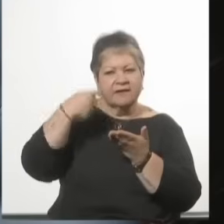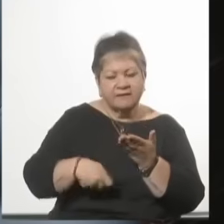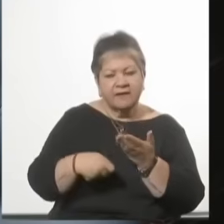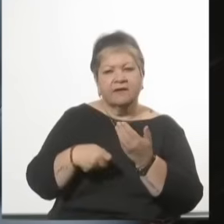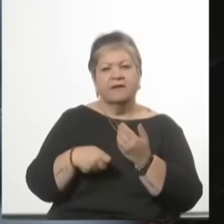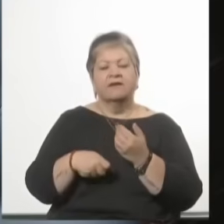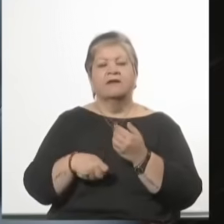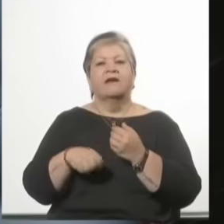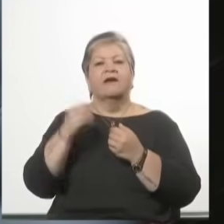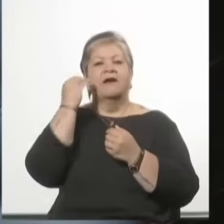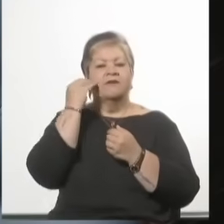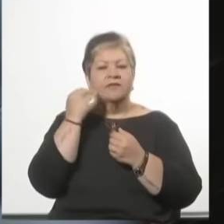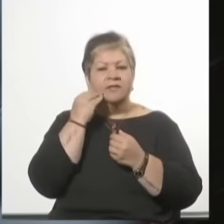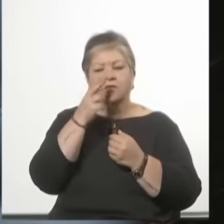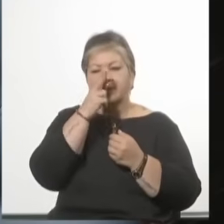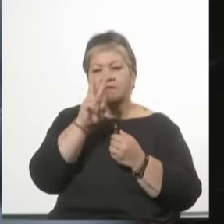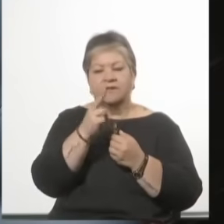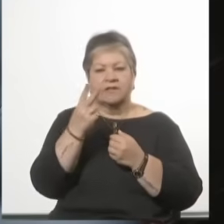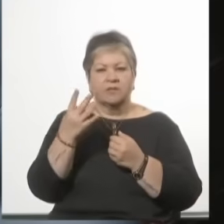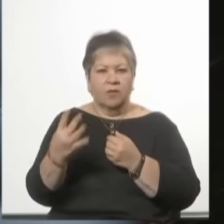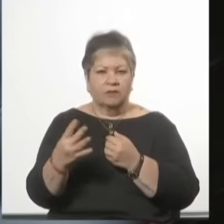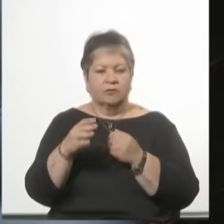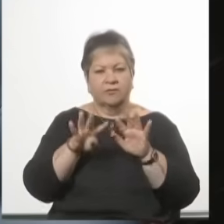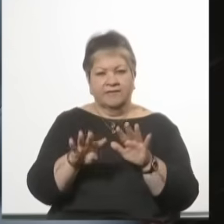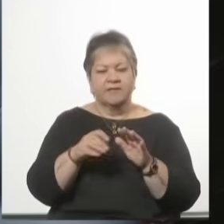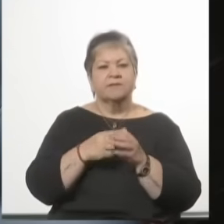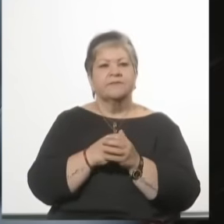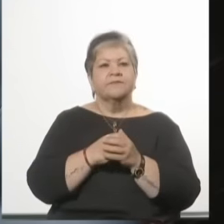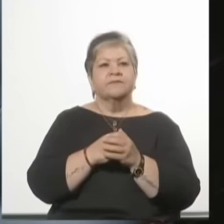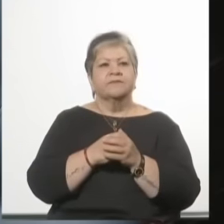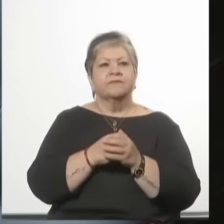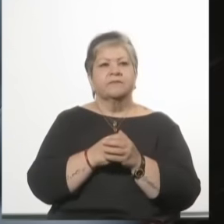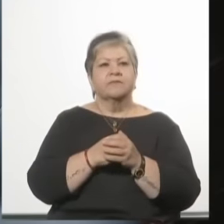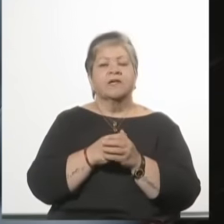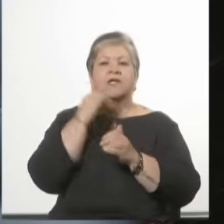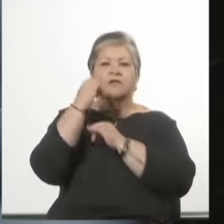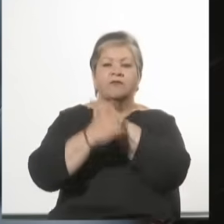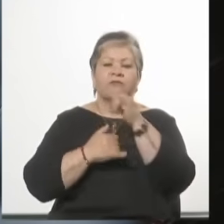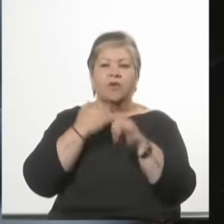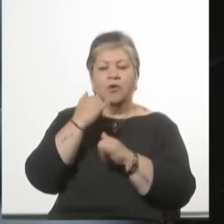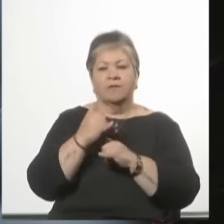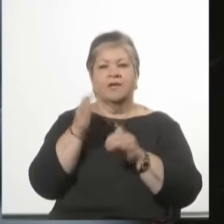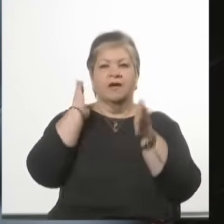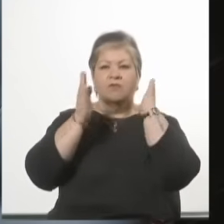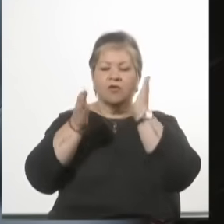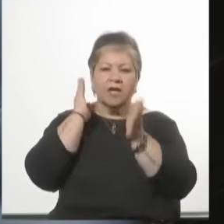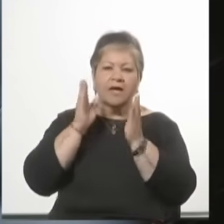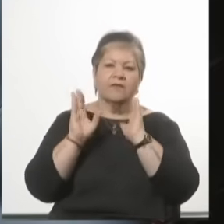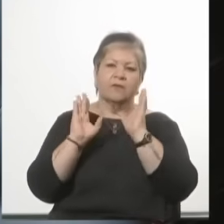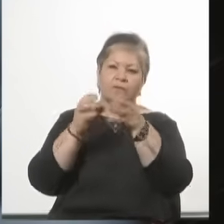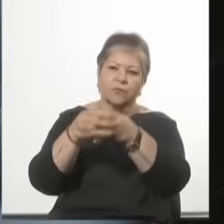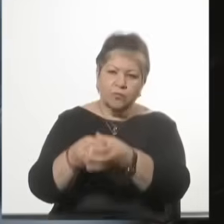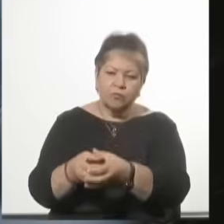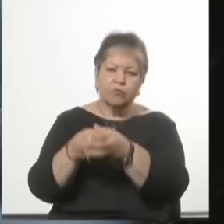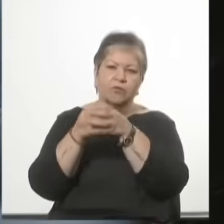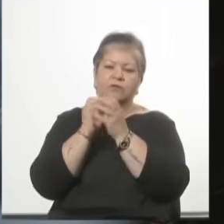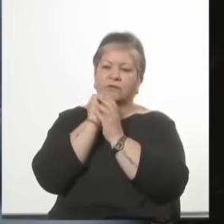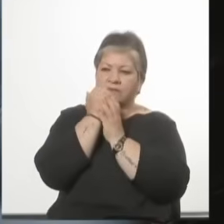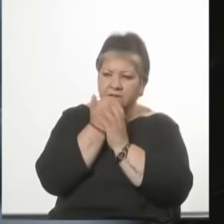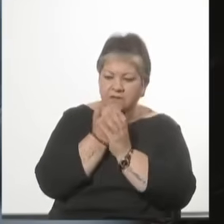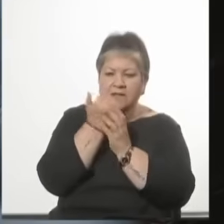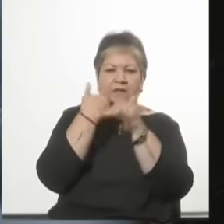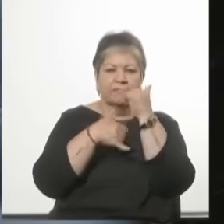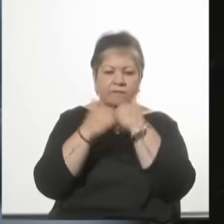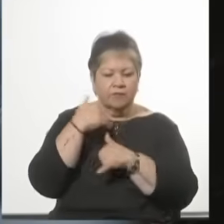abril de 2024 y el Ministerio de Defensa Nacional recibe informe de Del Piazzo, abogados, con memorándum confidencial, donde analiza